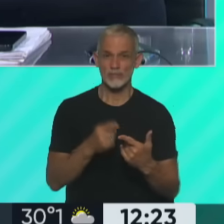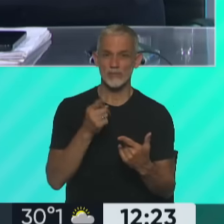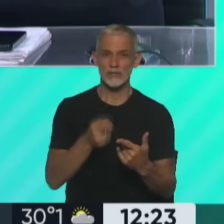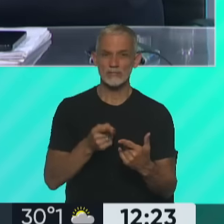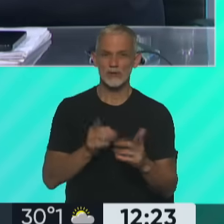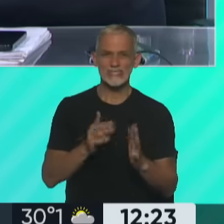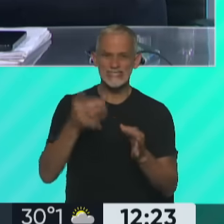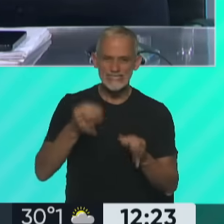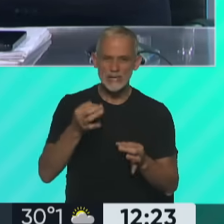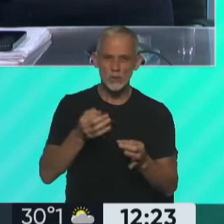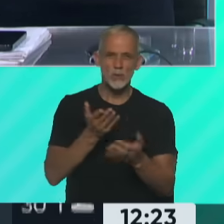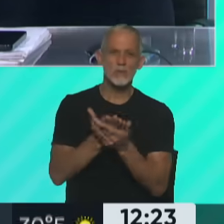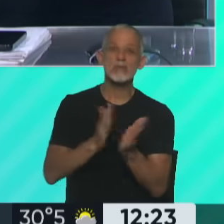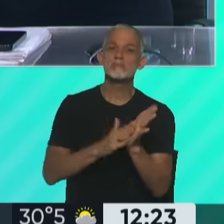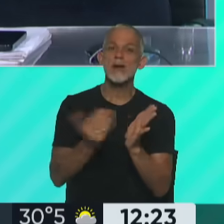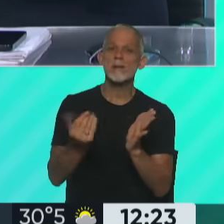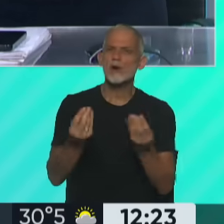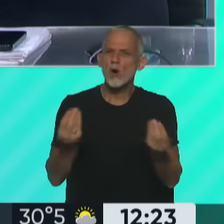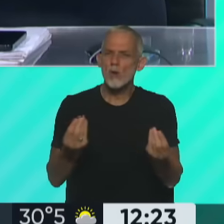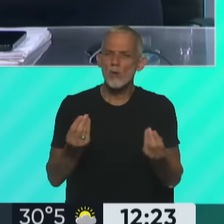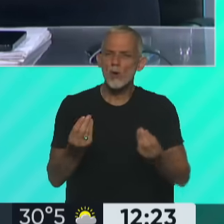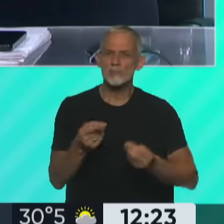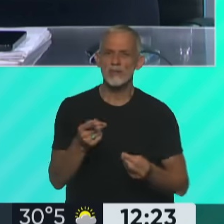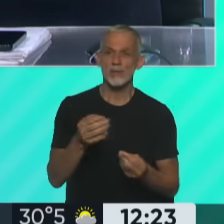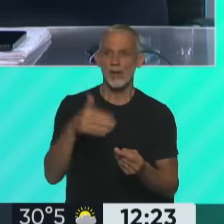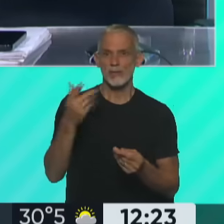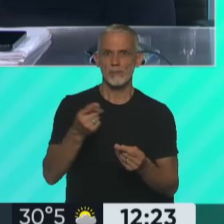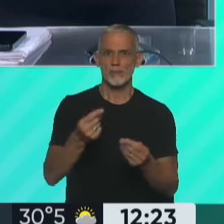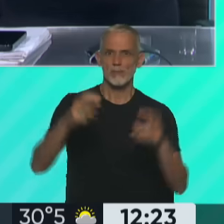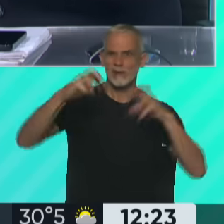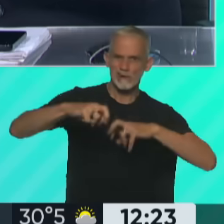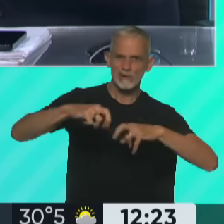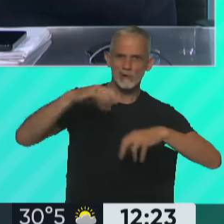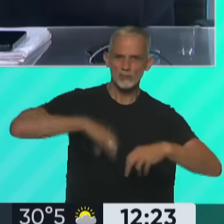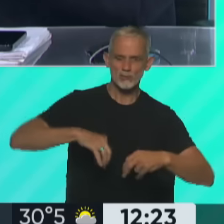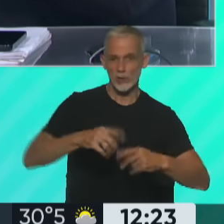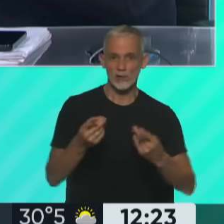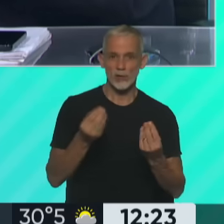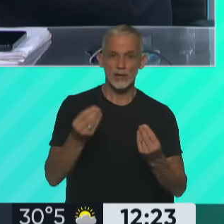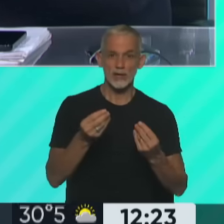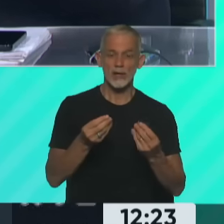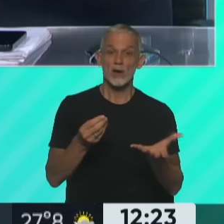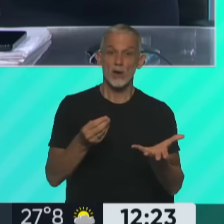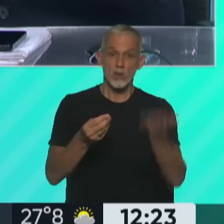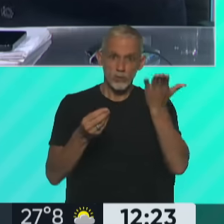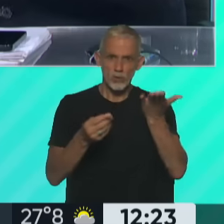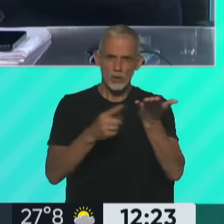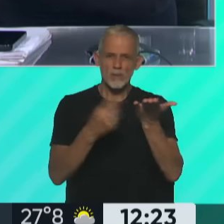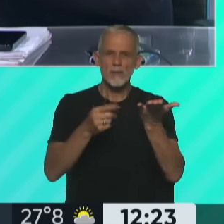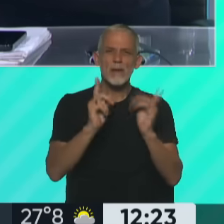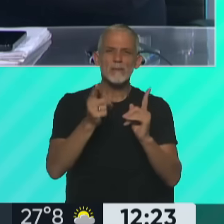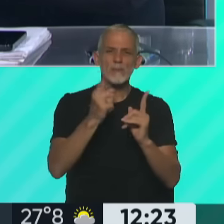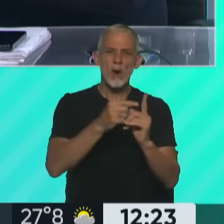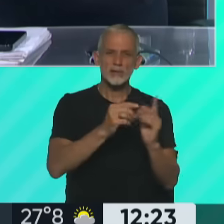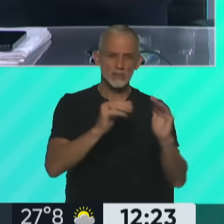es seguro que van a pedir una garantía de que detrás de eso no venga una paritaria en la cual los salarios recuperen la pérdida